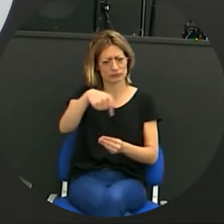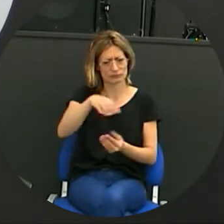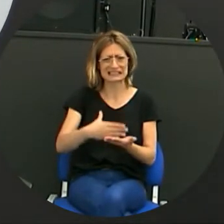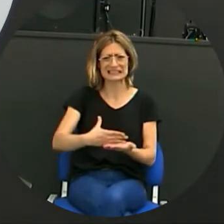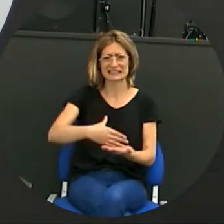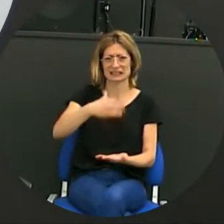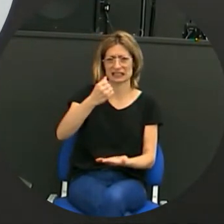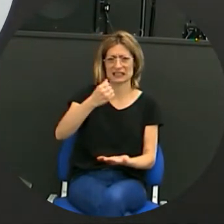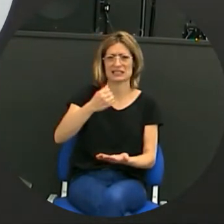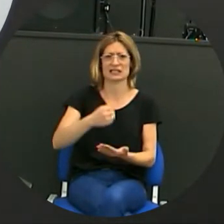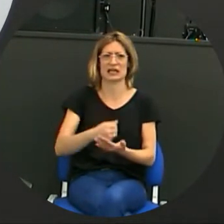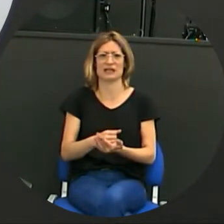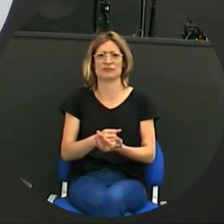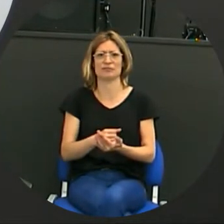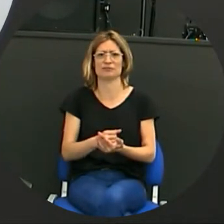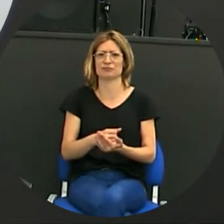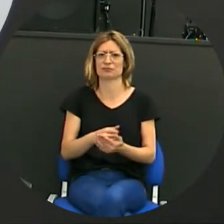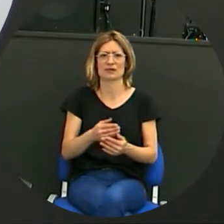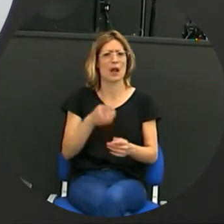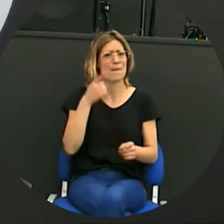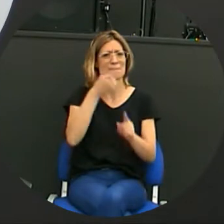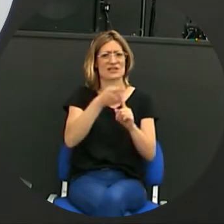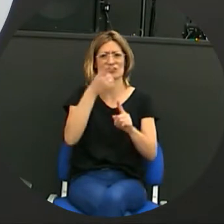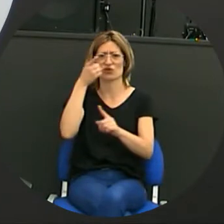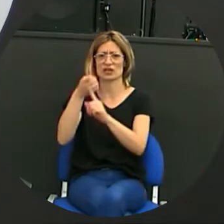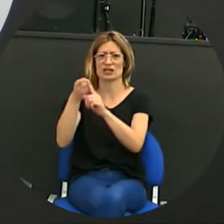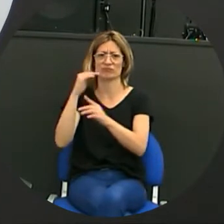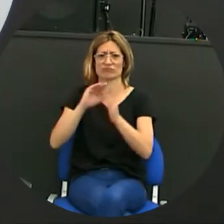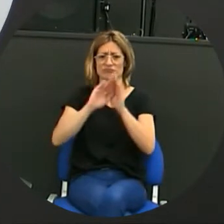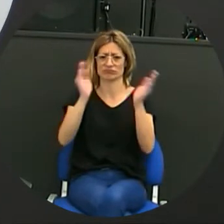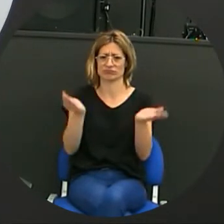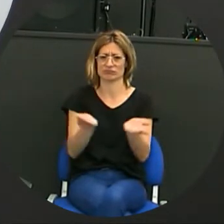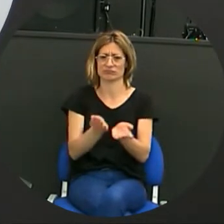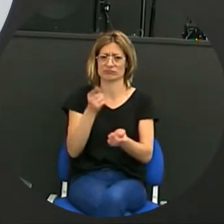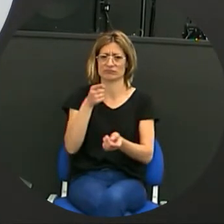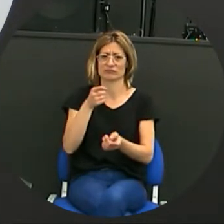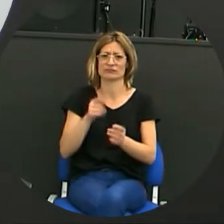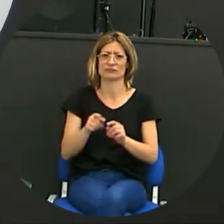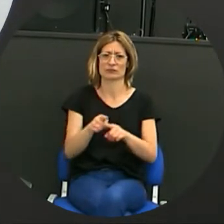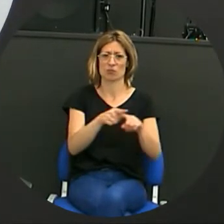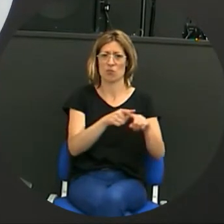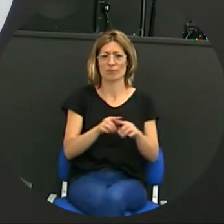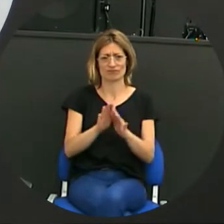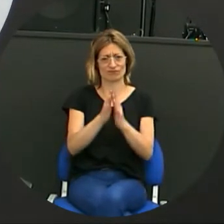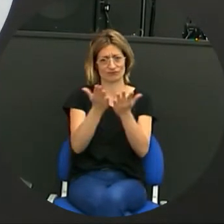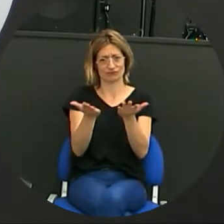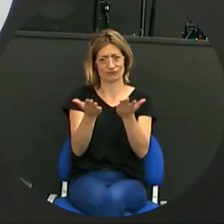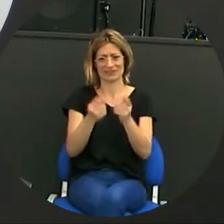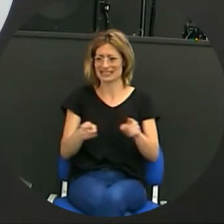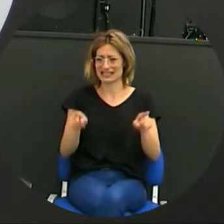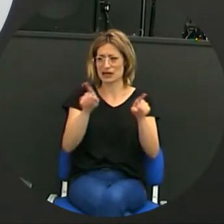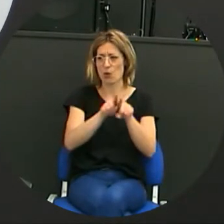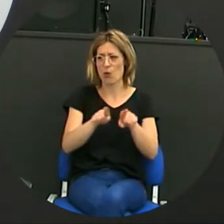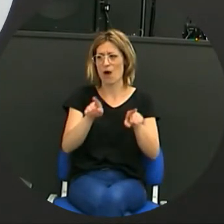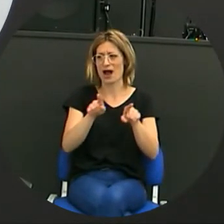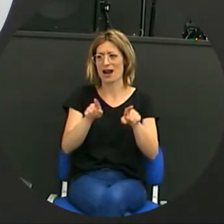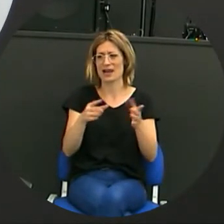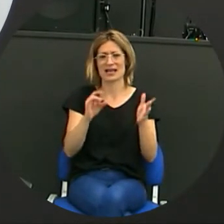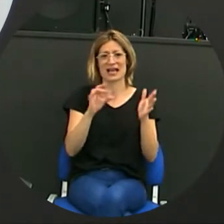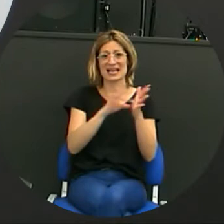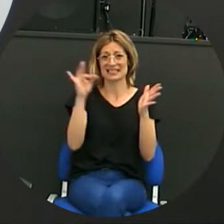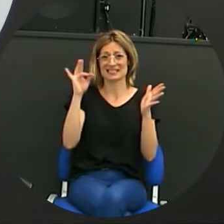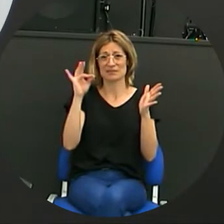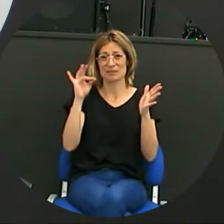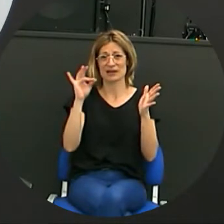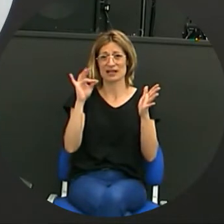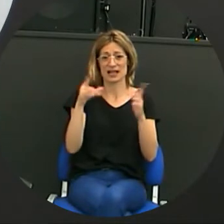evangelística y esa iglesia misionera, que seamos esa iglesia que, como en Chipre, predicamos el